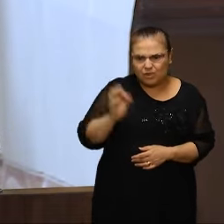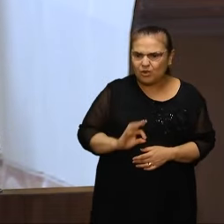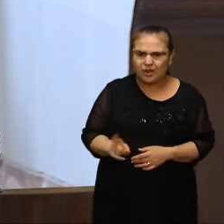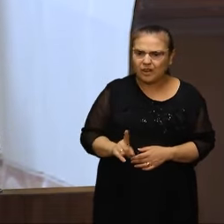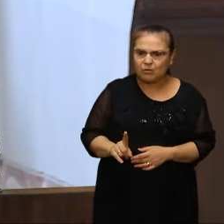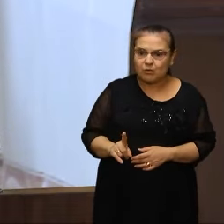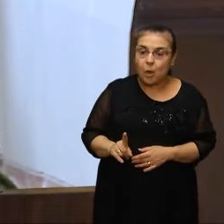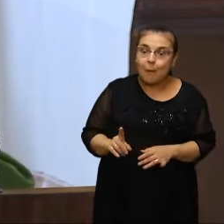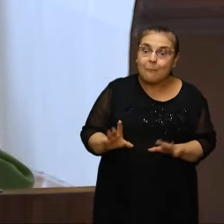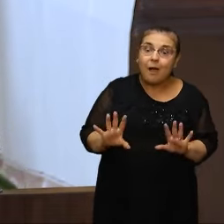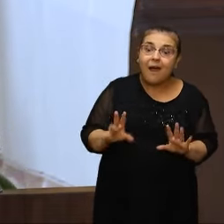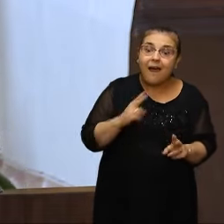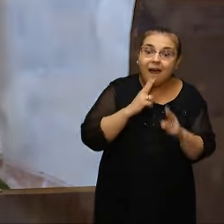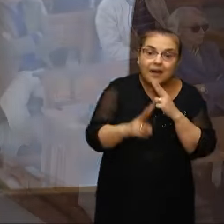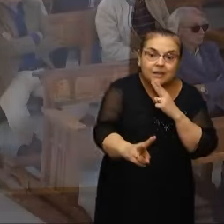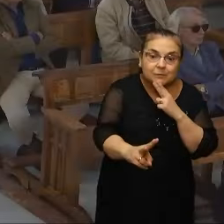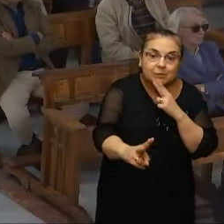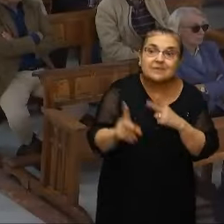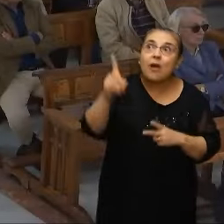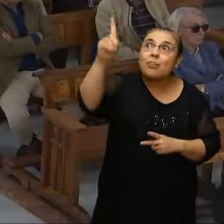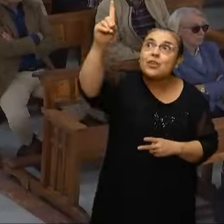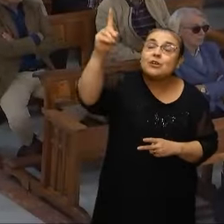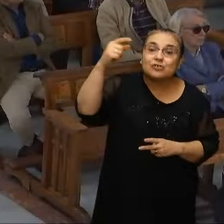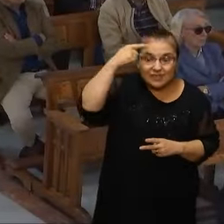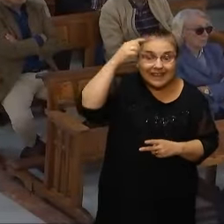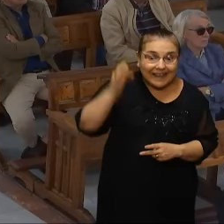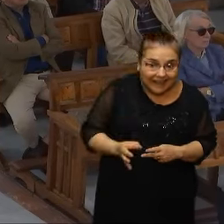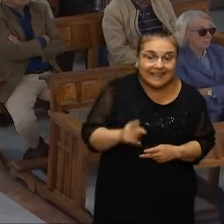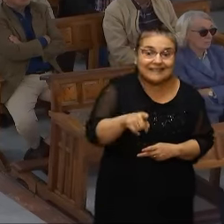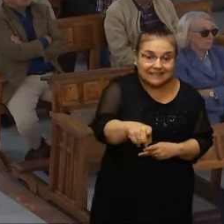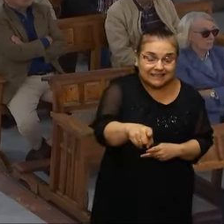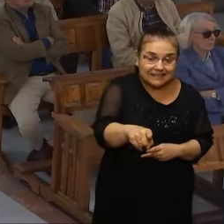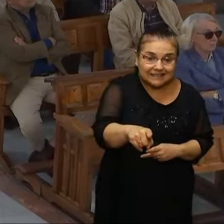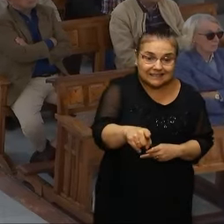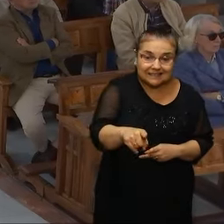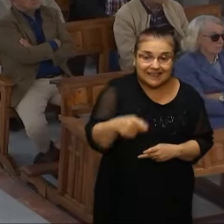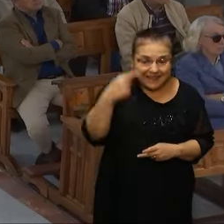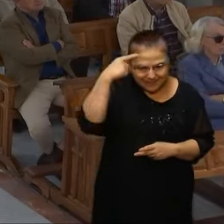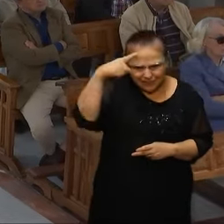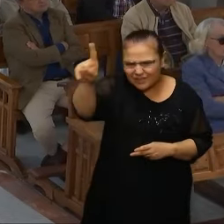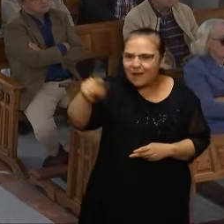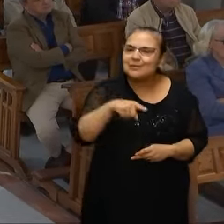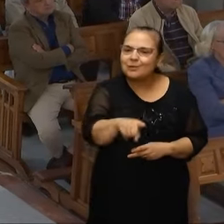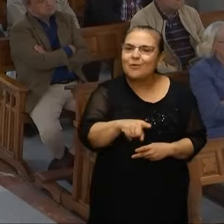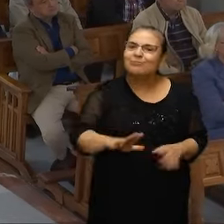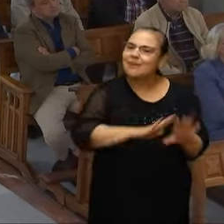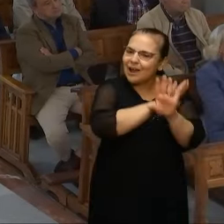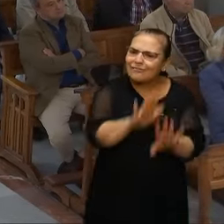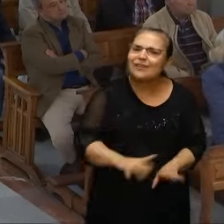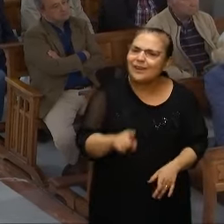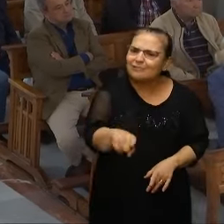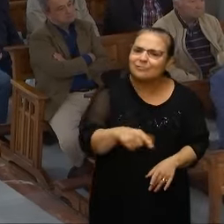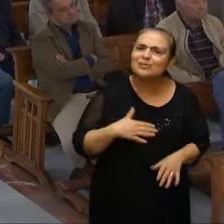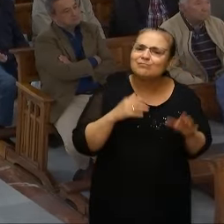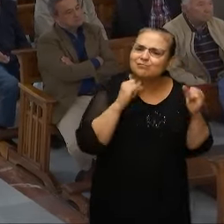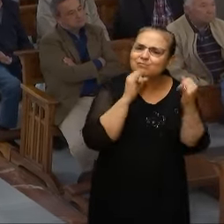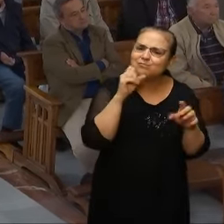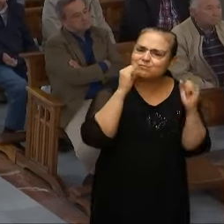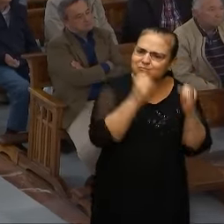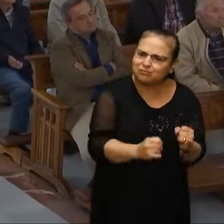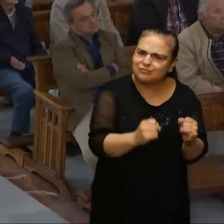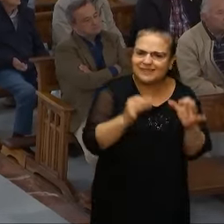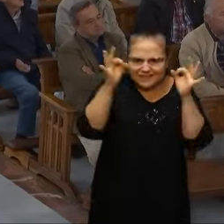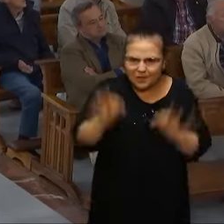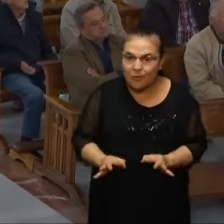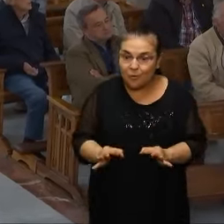ti. Piensa que Dios confía en ti y Dios sabe que puedes llegar al final. ¿Estás dispuesto?